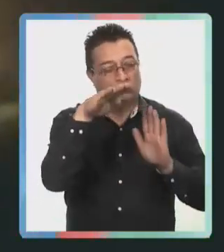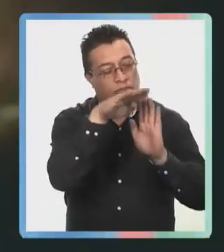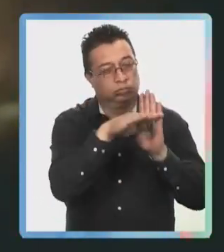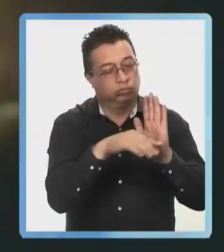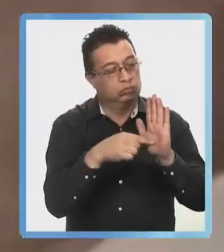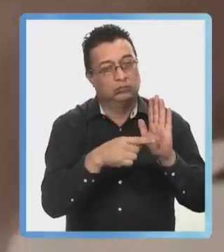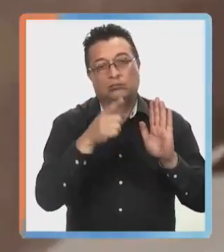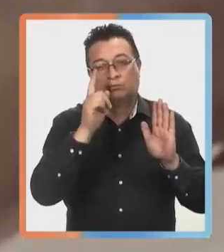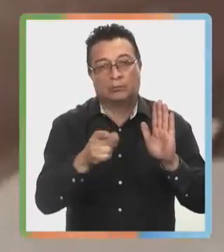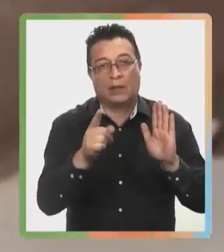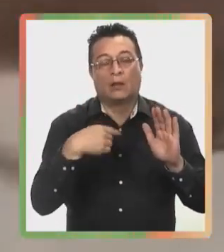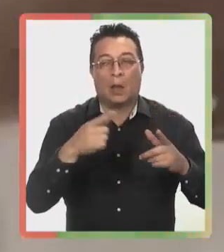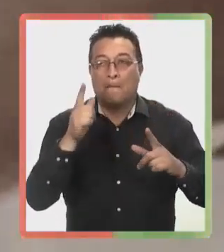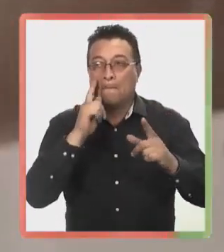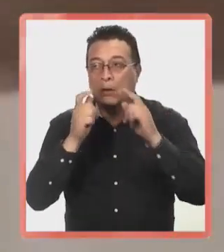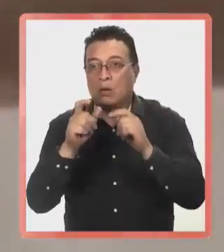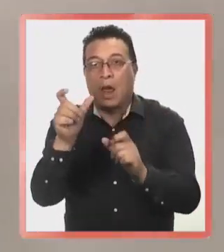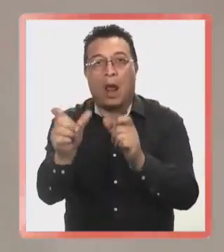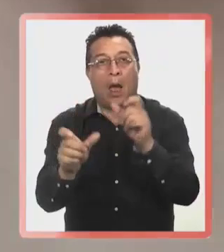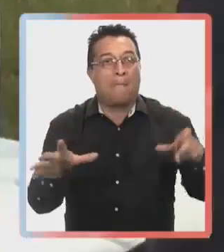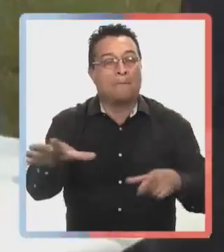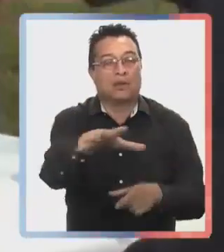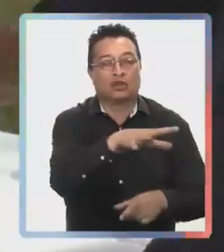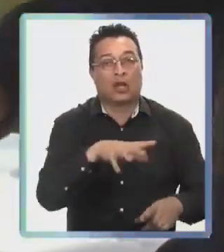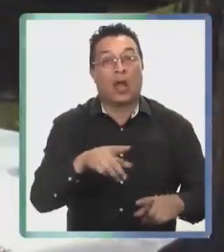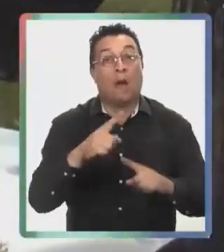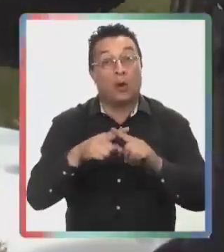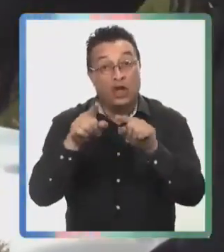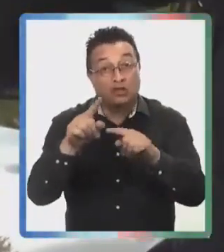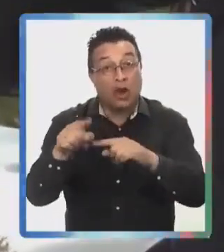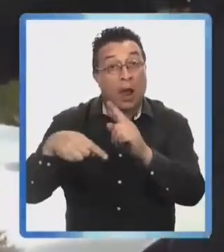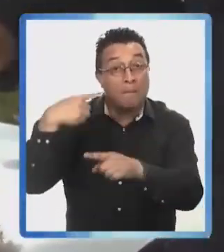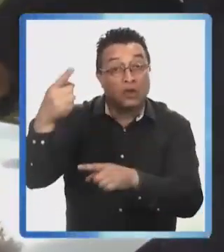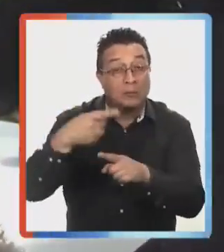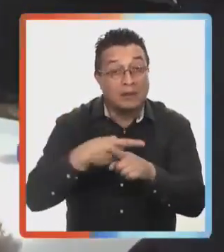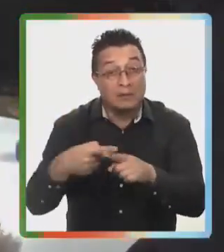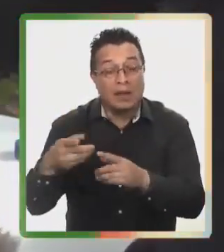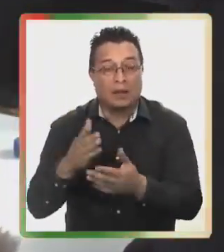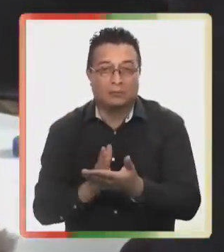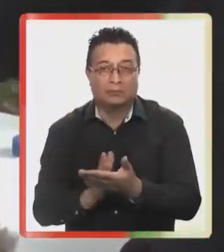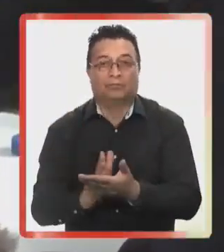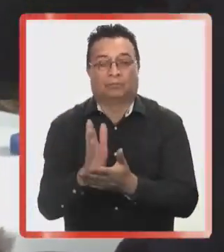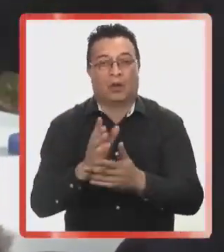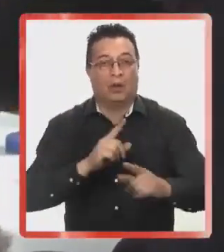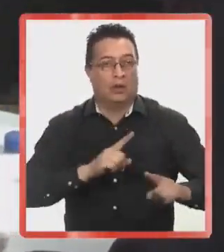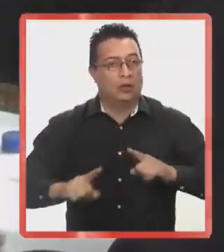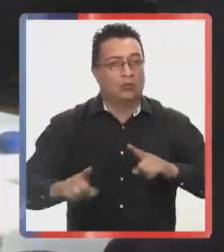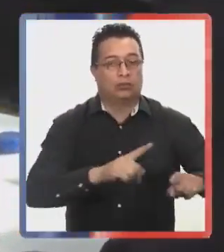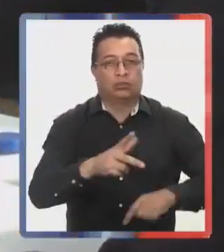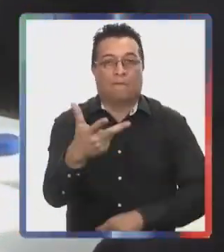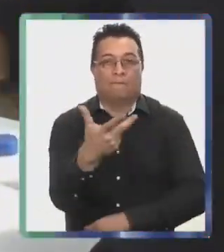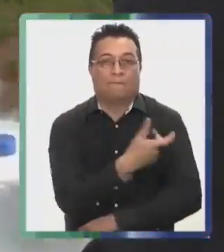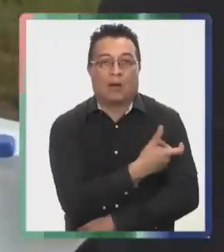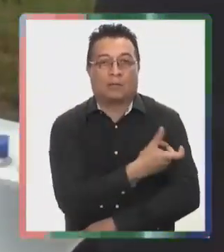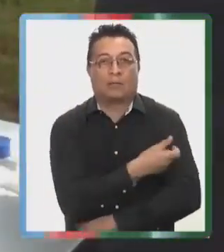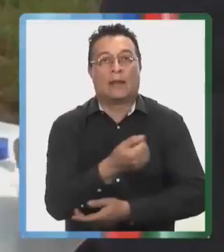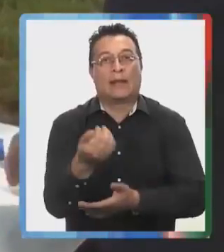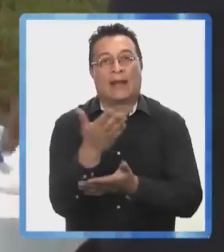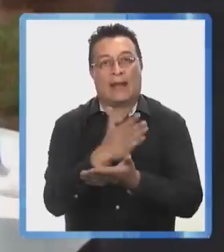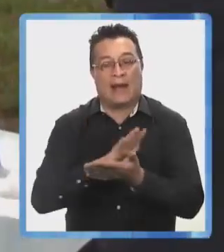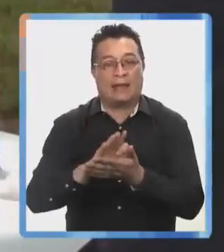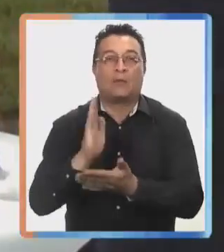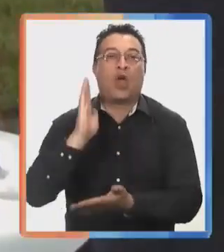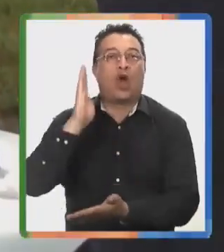para evitar cualquier riesgo en la población y por eso, la próxima semana comenzarán operativos masivos de vacunación gratuita